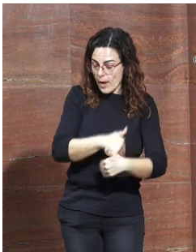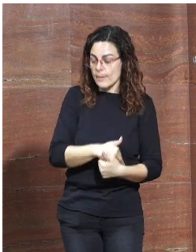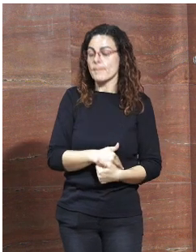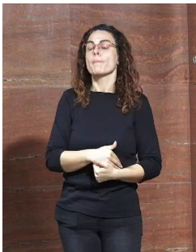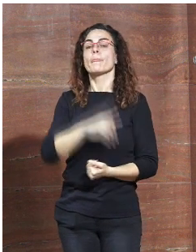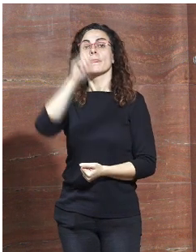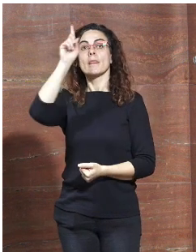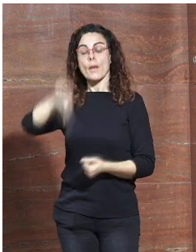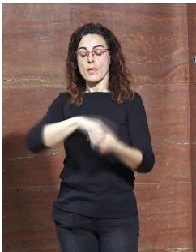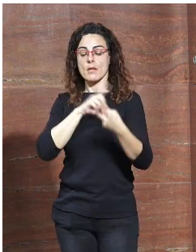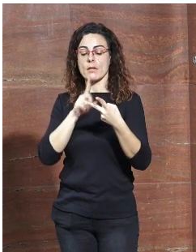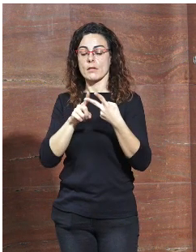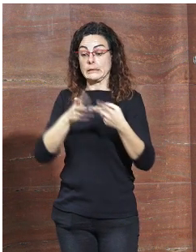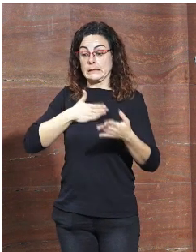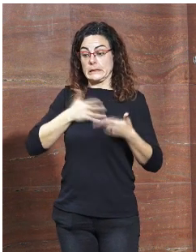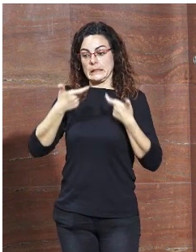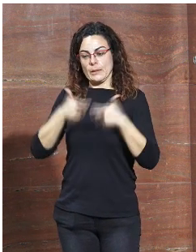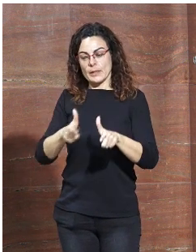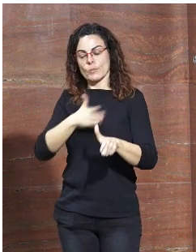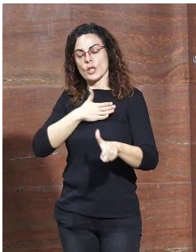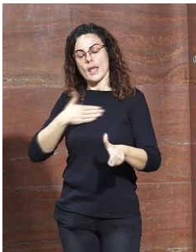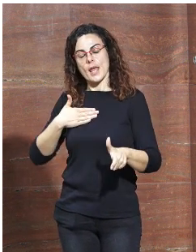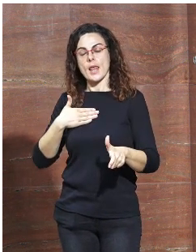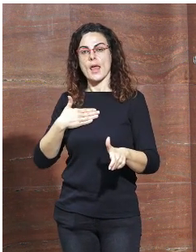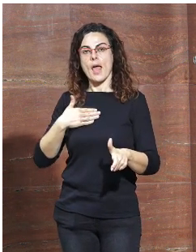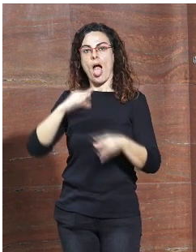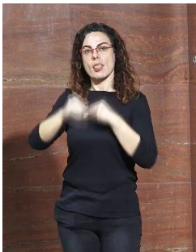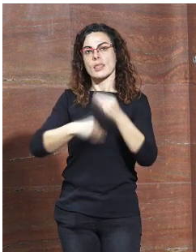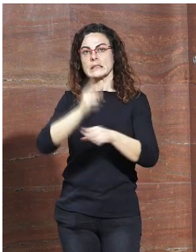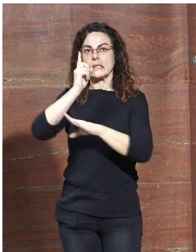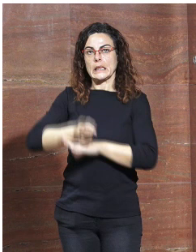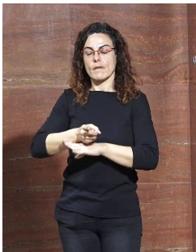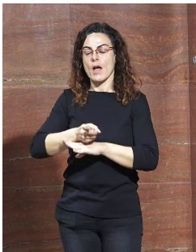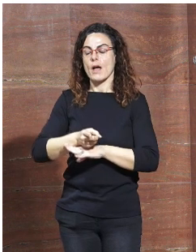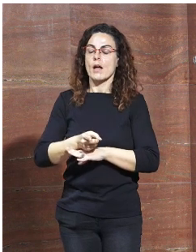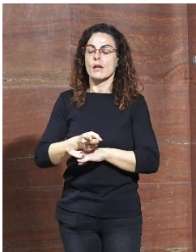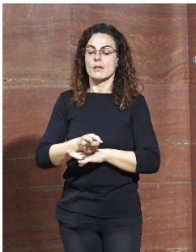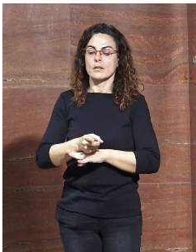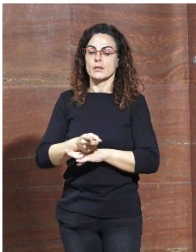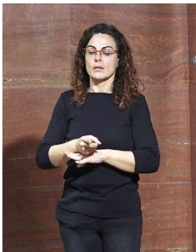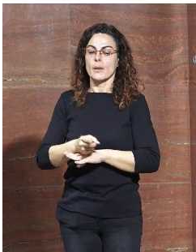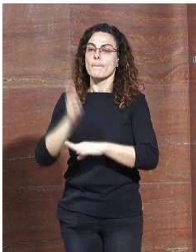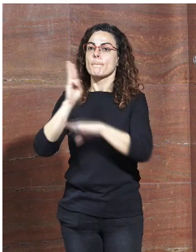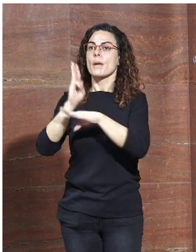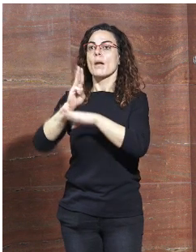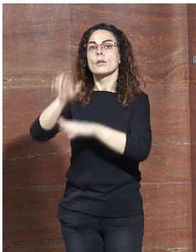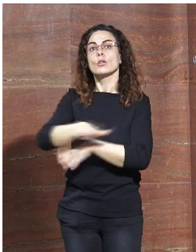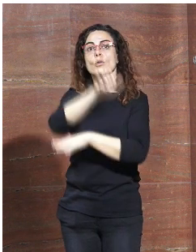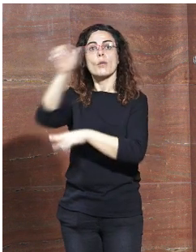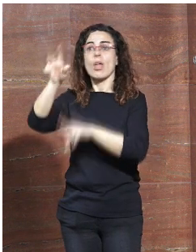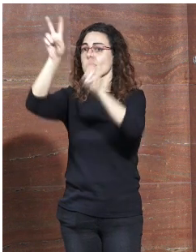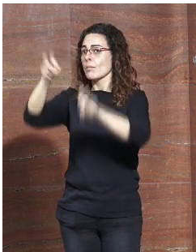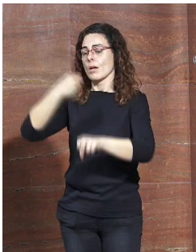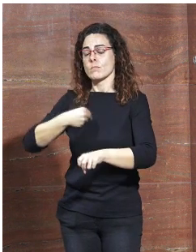misma línea, nuestro departamento va a transponer una directiva del Parlamento Europeo sobre esta misma